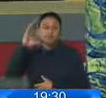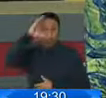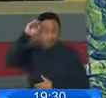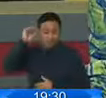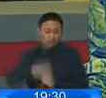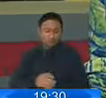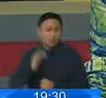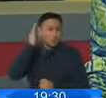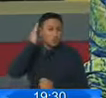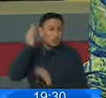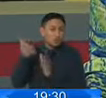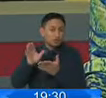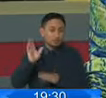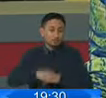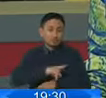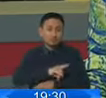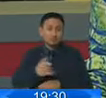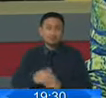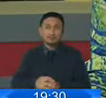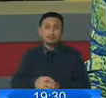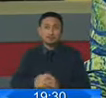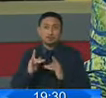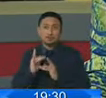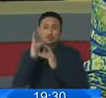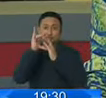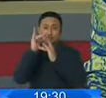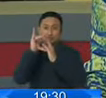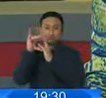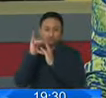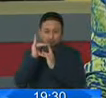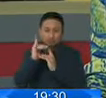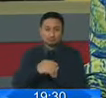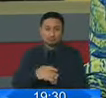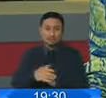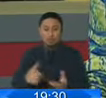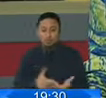Una mujer muere tras quedarse atrapada en un ascensor. Bomberos trataron de